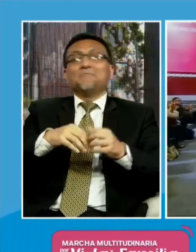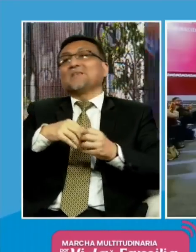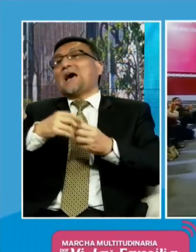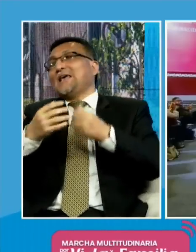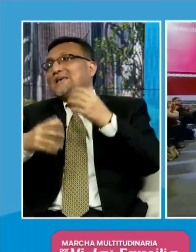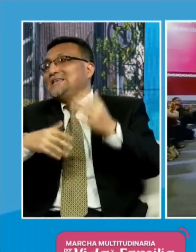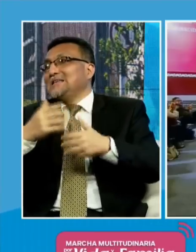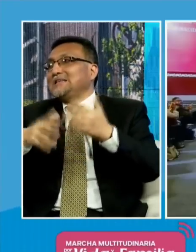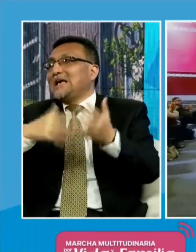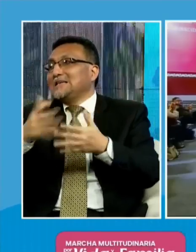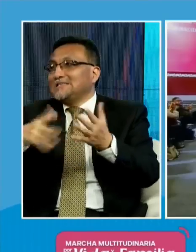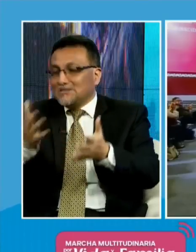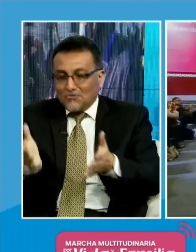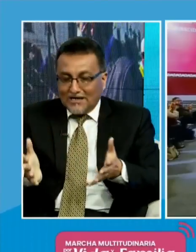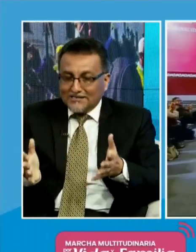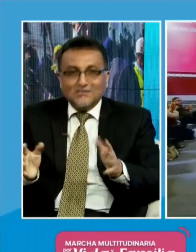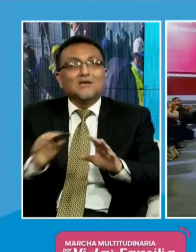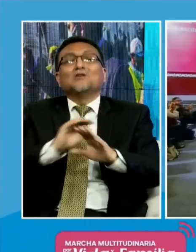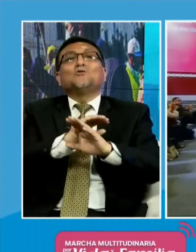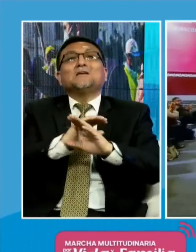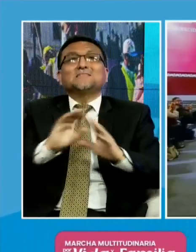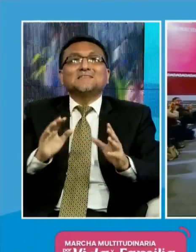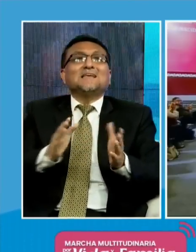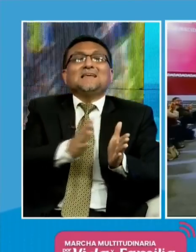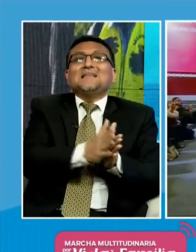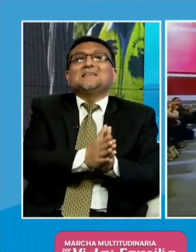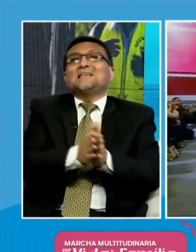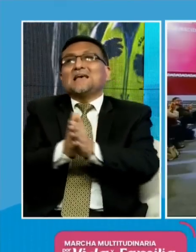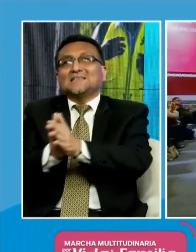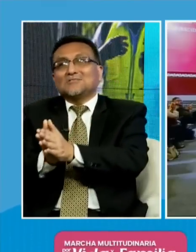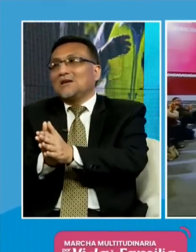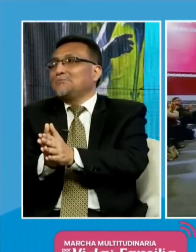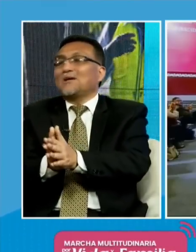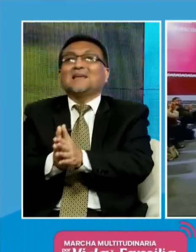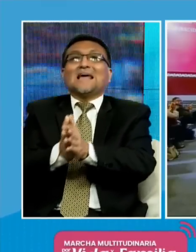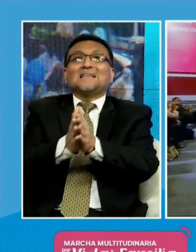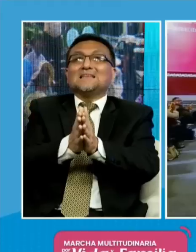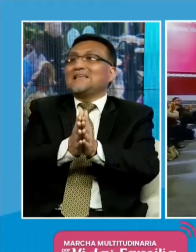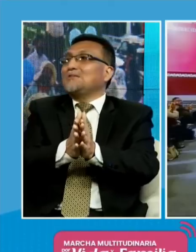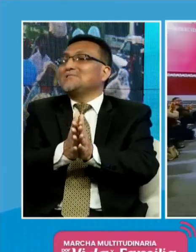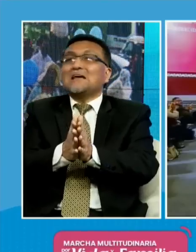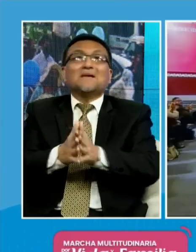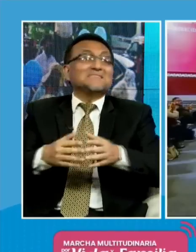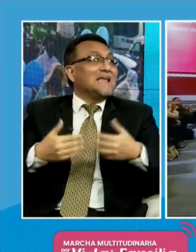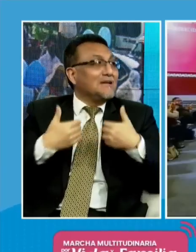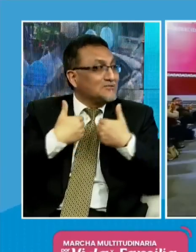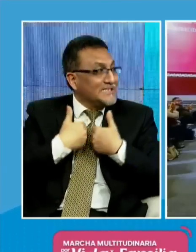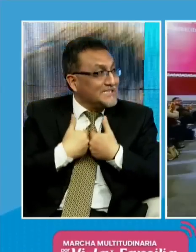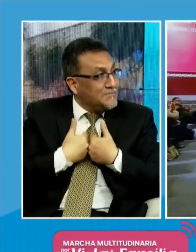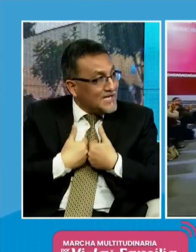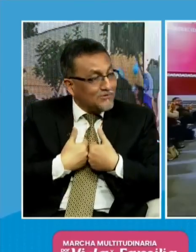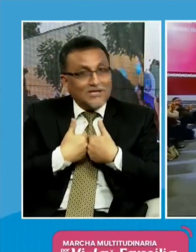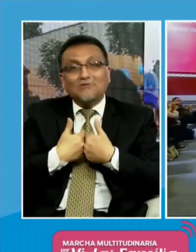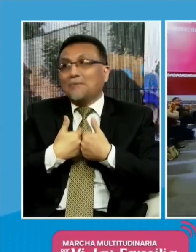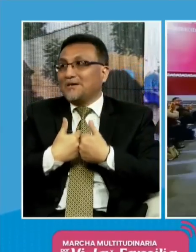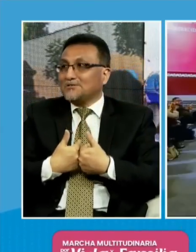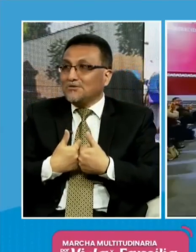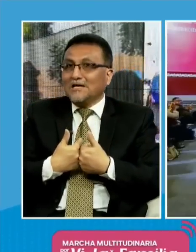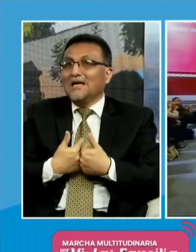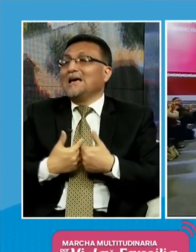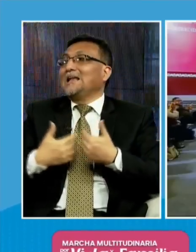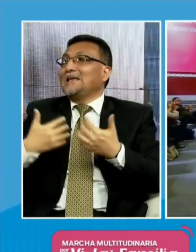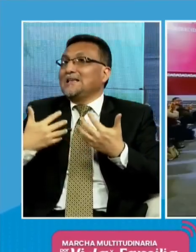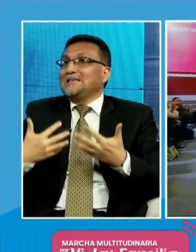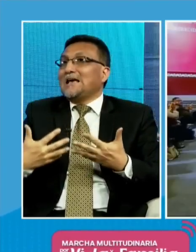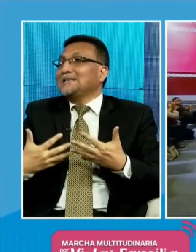dicen hay identidades sexuales, no existen identidades sexuales, porque la identidad no está basada en los sentimientos de una